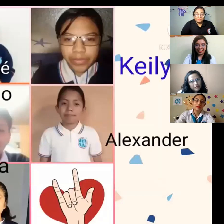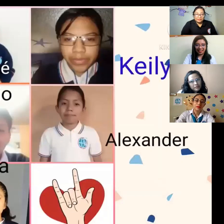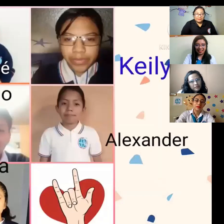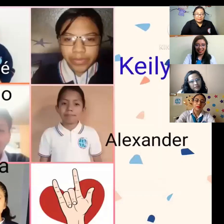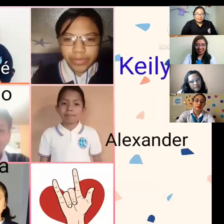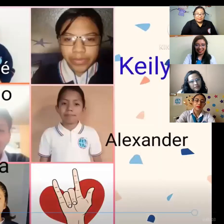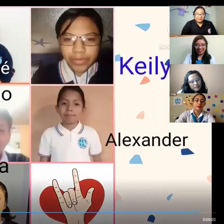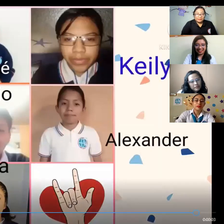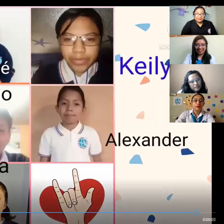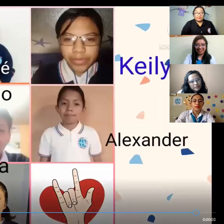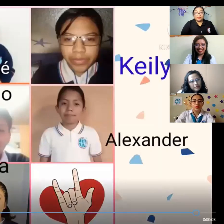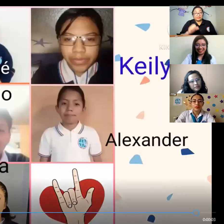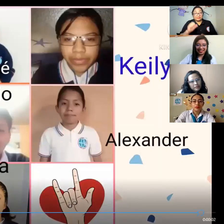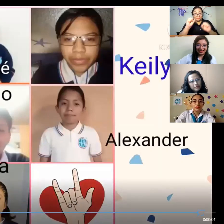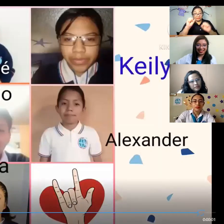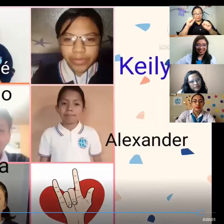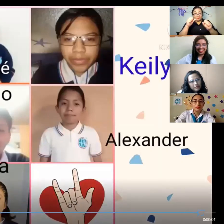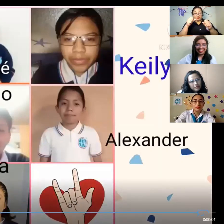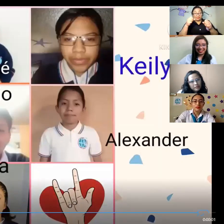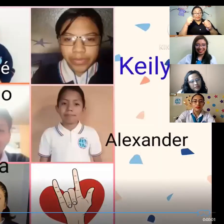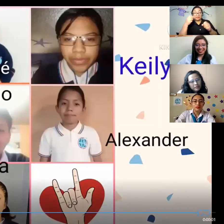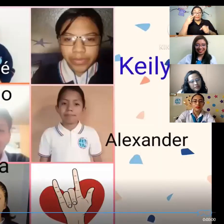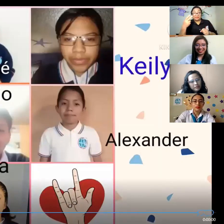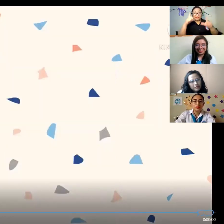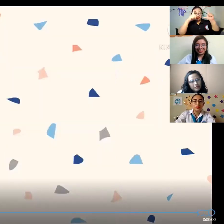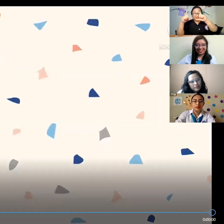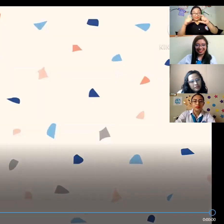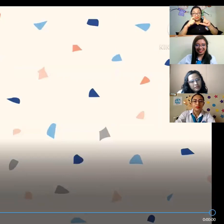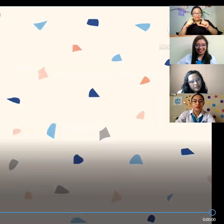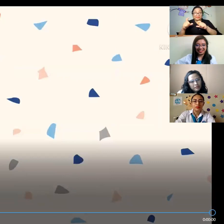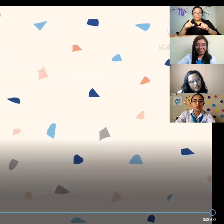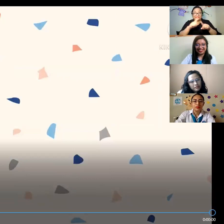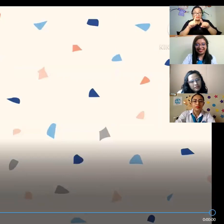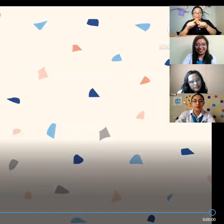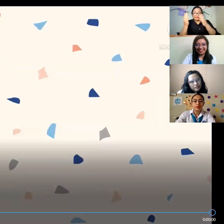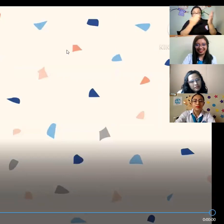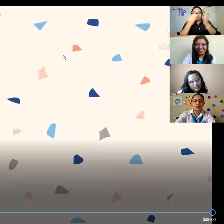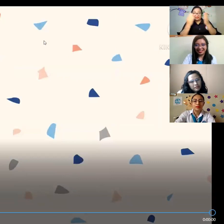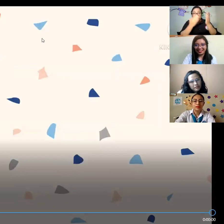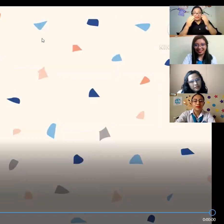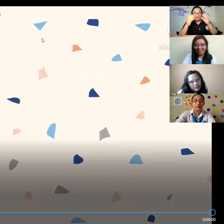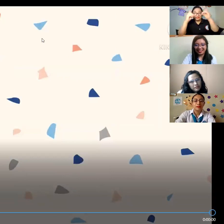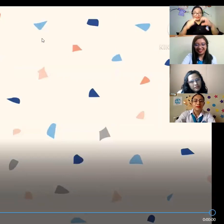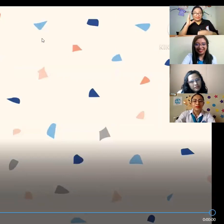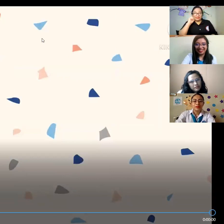Se observan las fotografías de los estudiantes de quinto primaria y discapacidad auditiva.